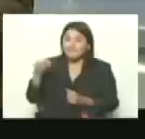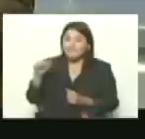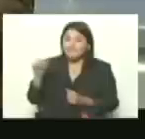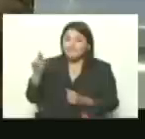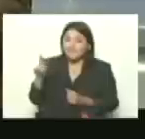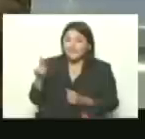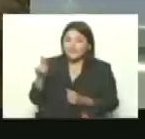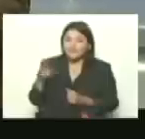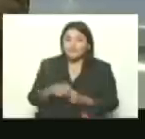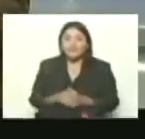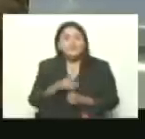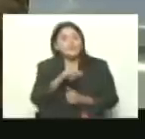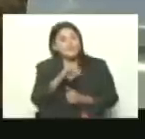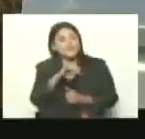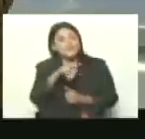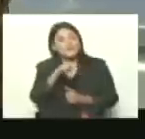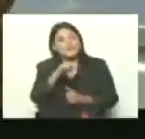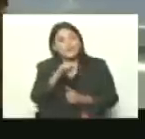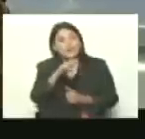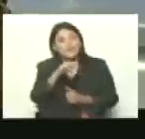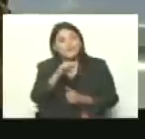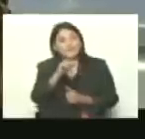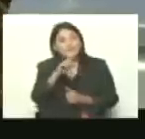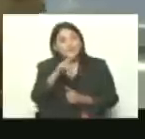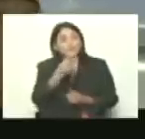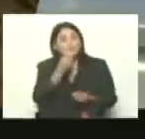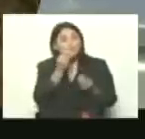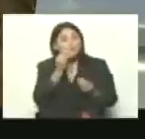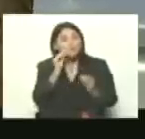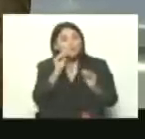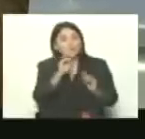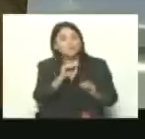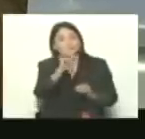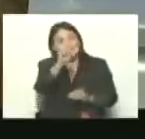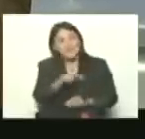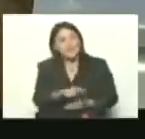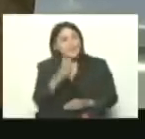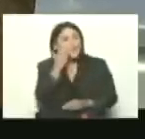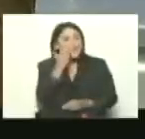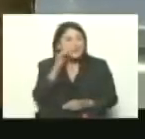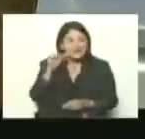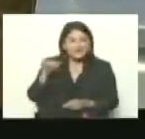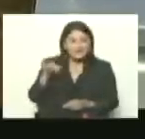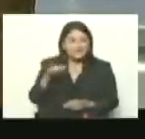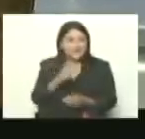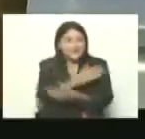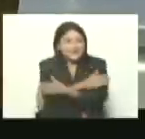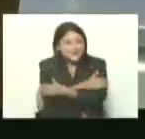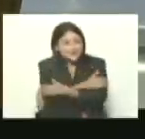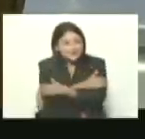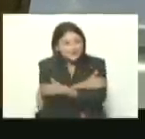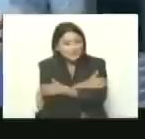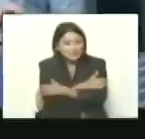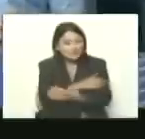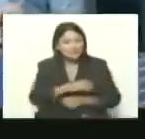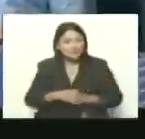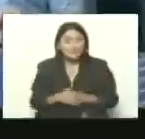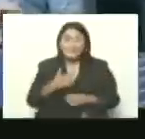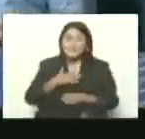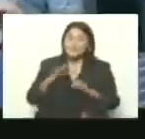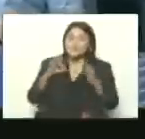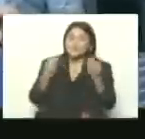Rodríguez. Dinamar Martínez de Rodríguez. Un beso para Dinamar y un abrazo. ¿Ah? A toda mi